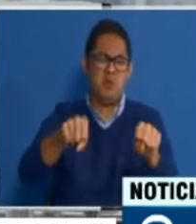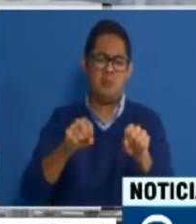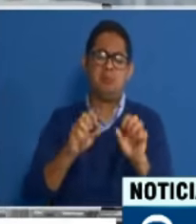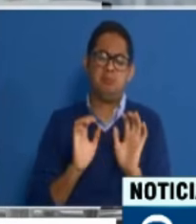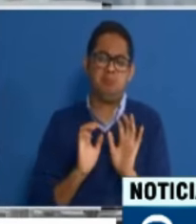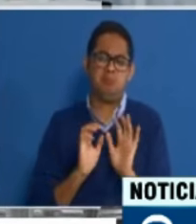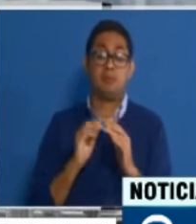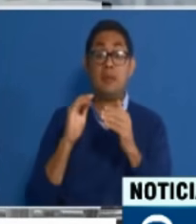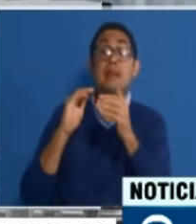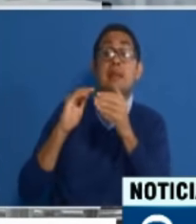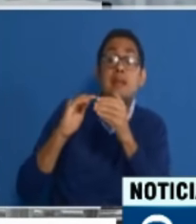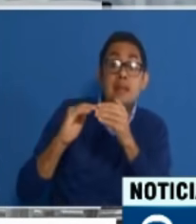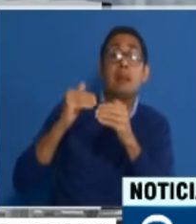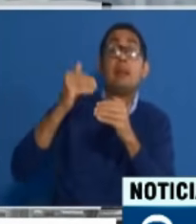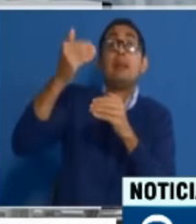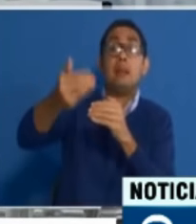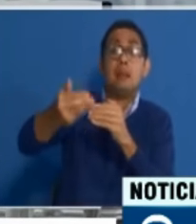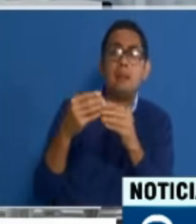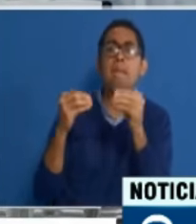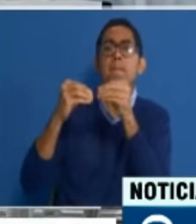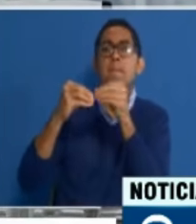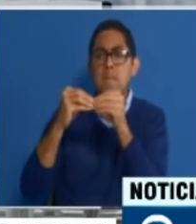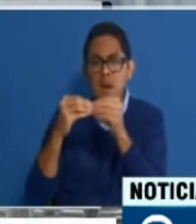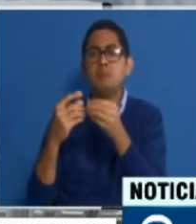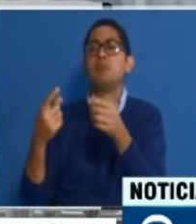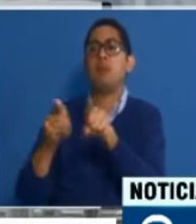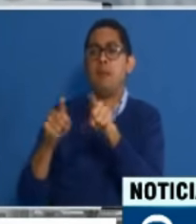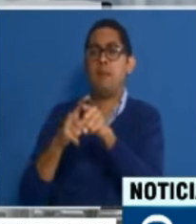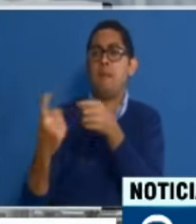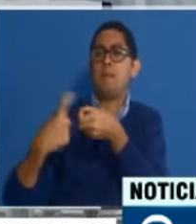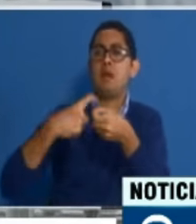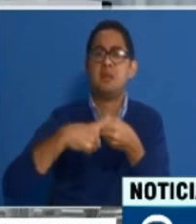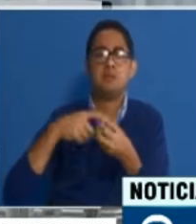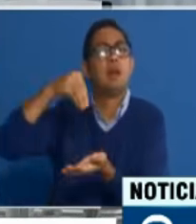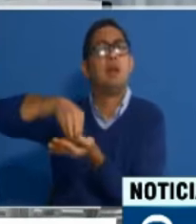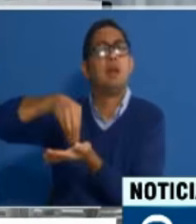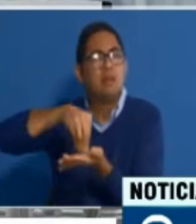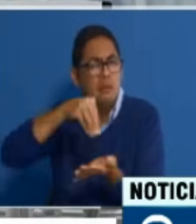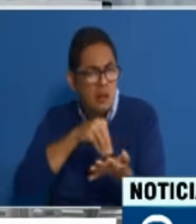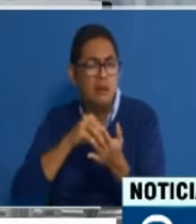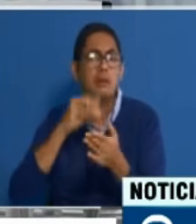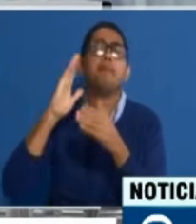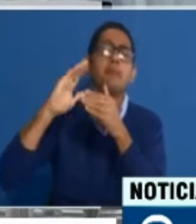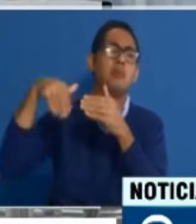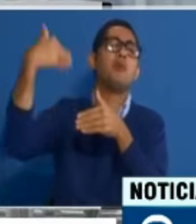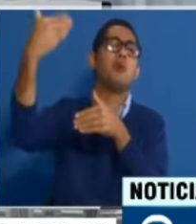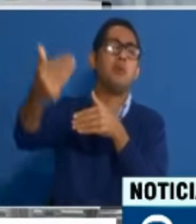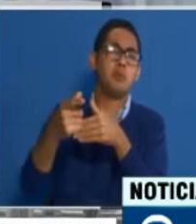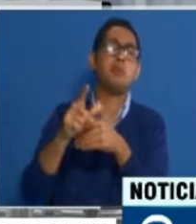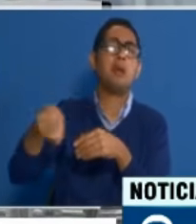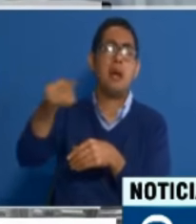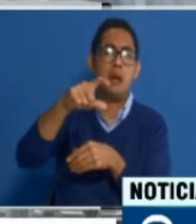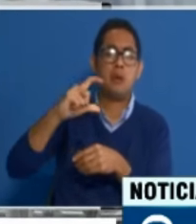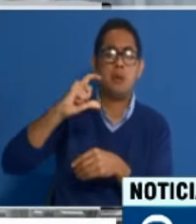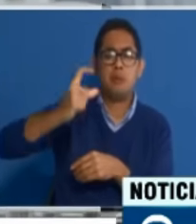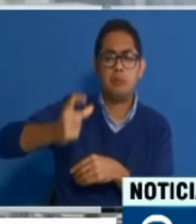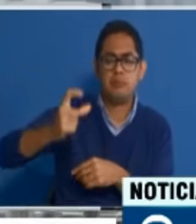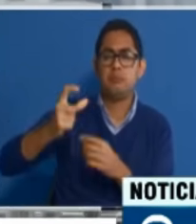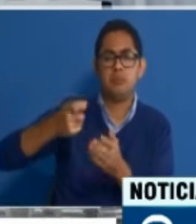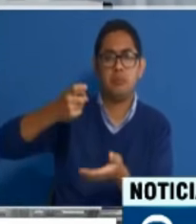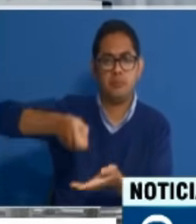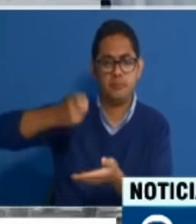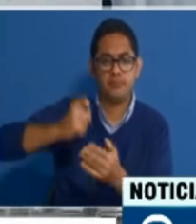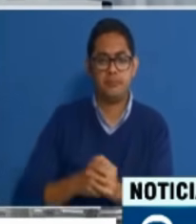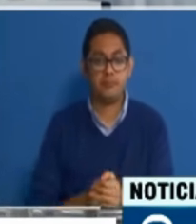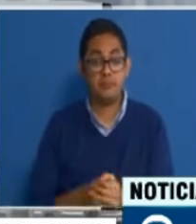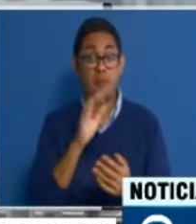fases vamos a estar integrando las abarroterías y mini super. La transferencia de vales digitales